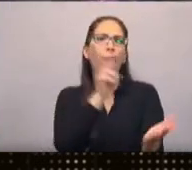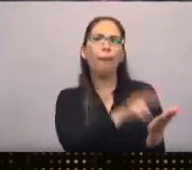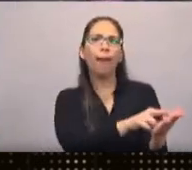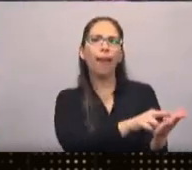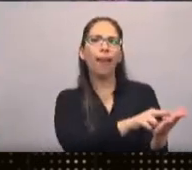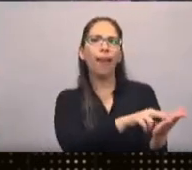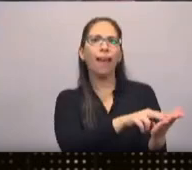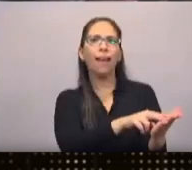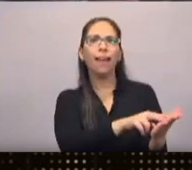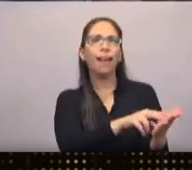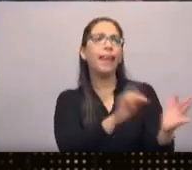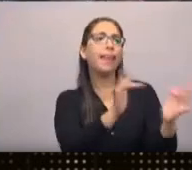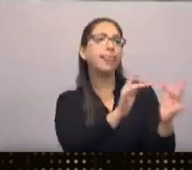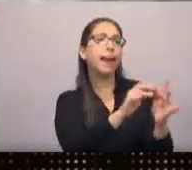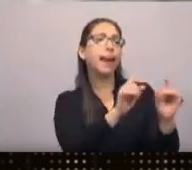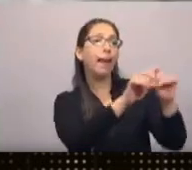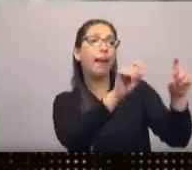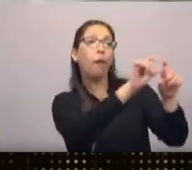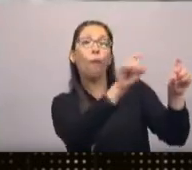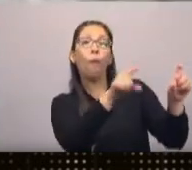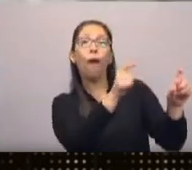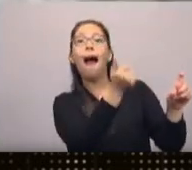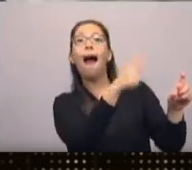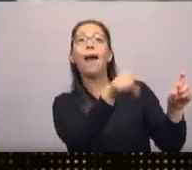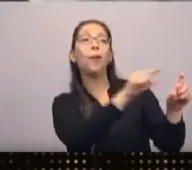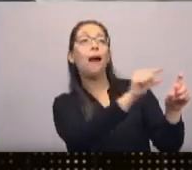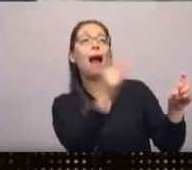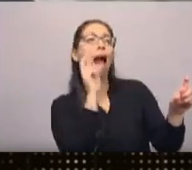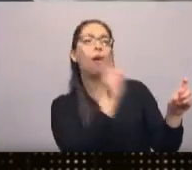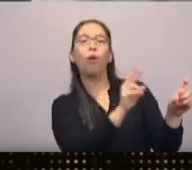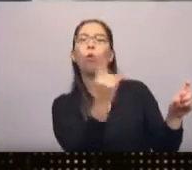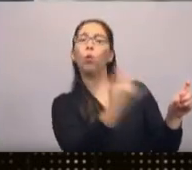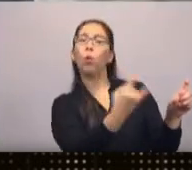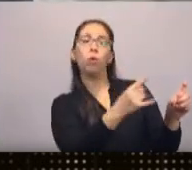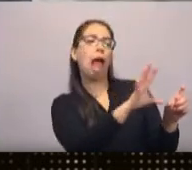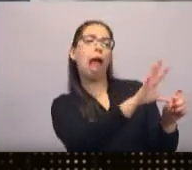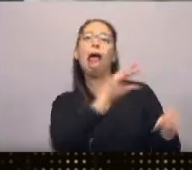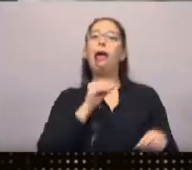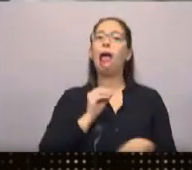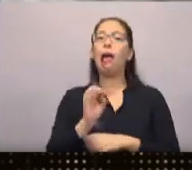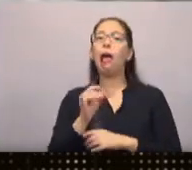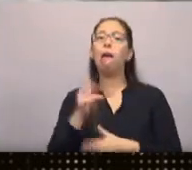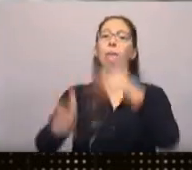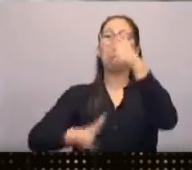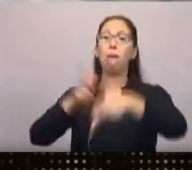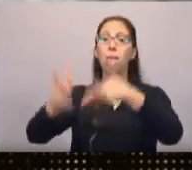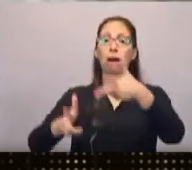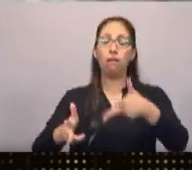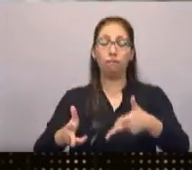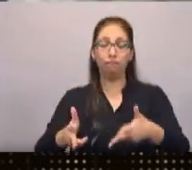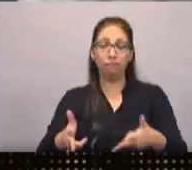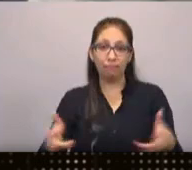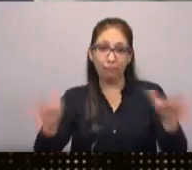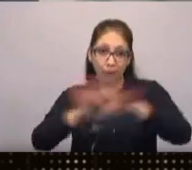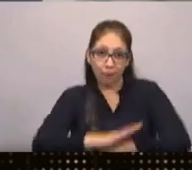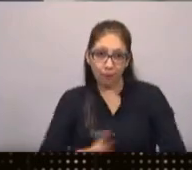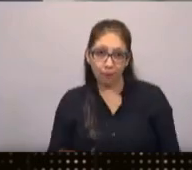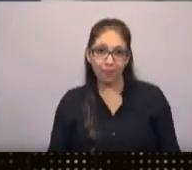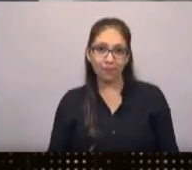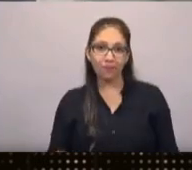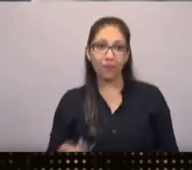trucha en internet sí no Pero supongo que esa información que dice a Boca de jarro es la que usa